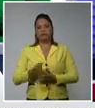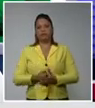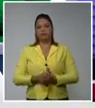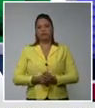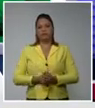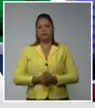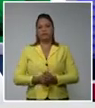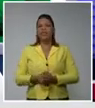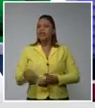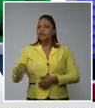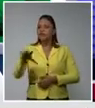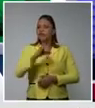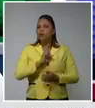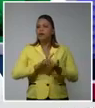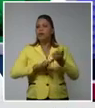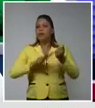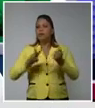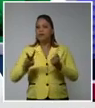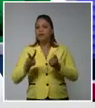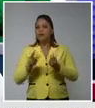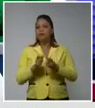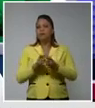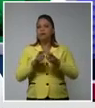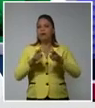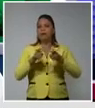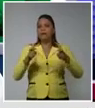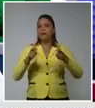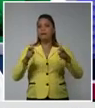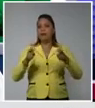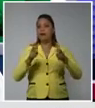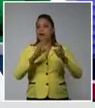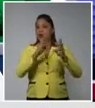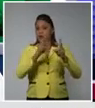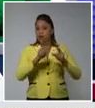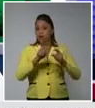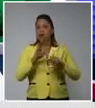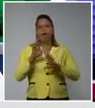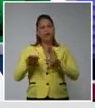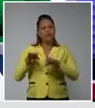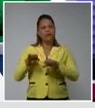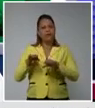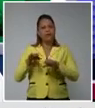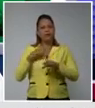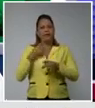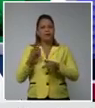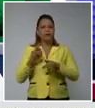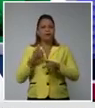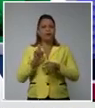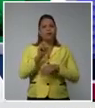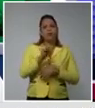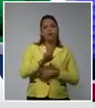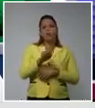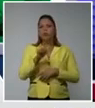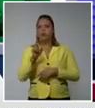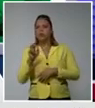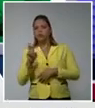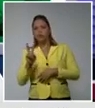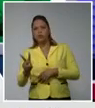Todas las provincias incrementan el número de casos, a veces, fíjense, con 1 caso, con 2, con 3